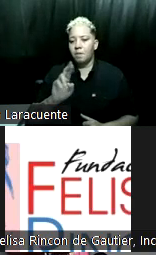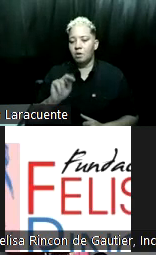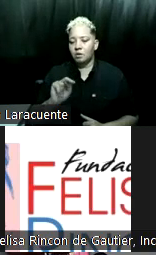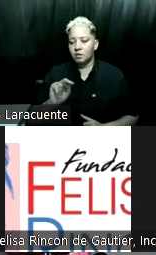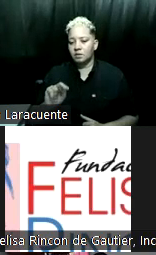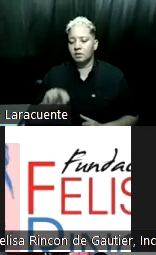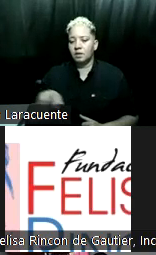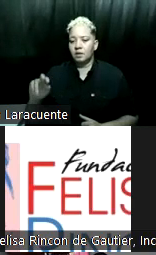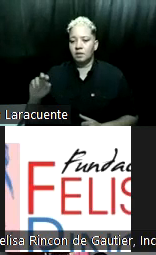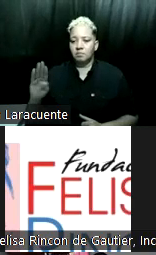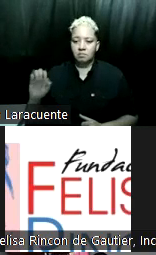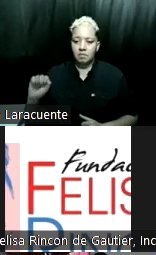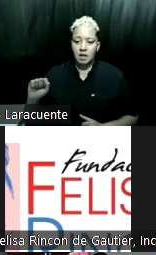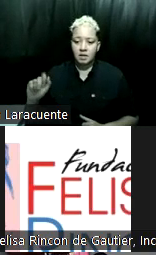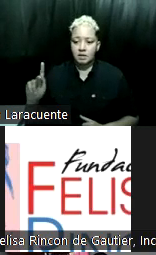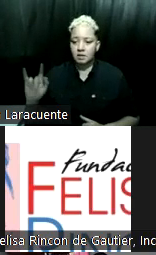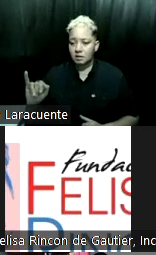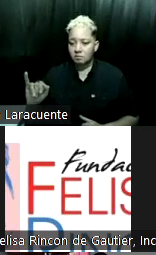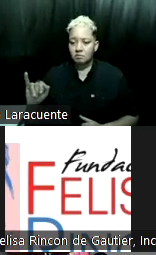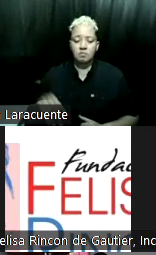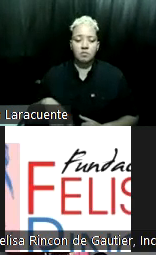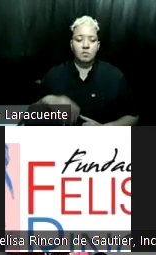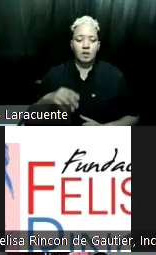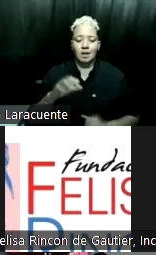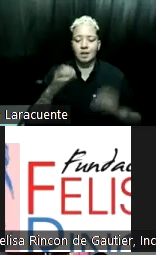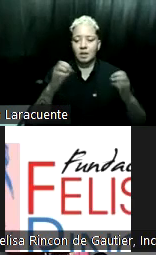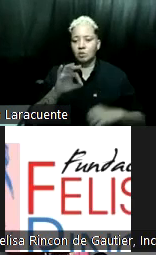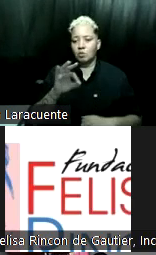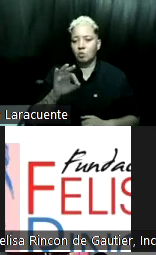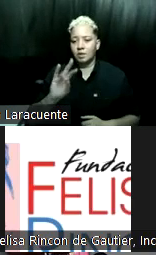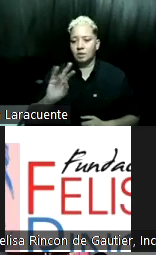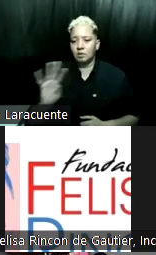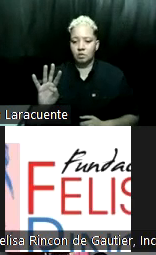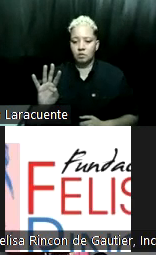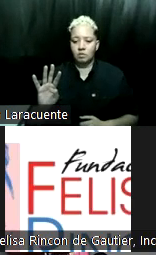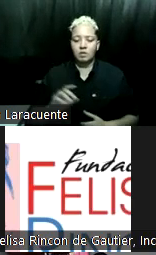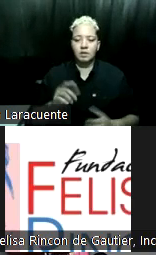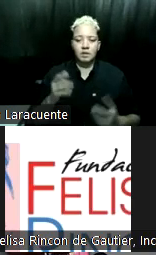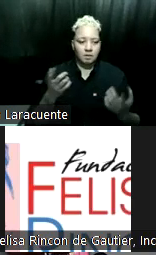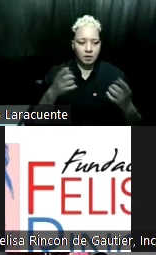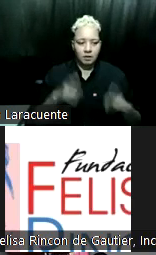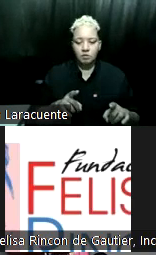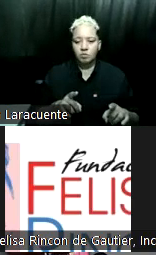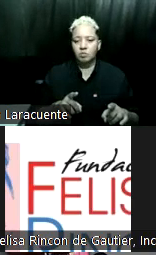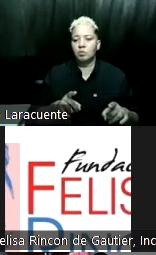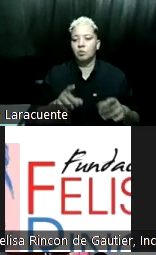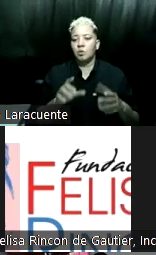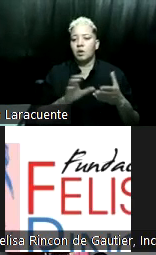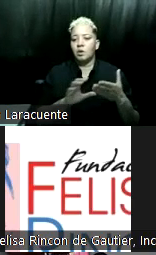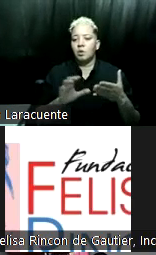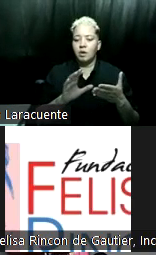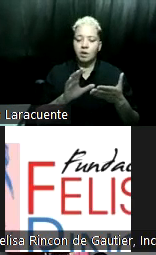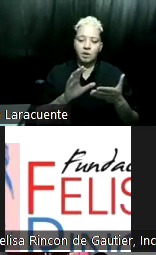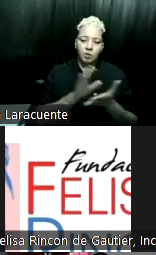de 1974, que se celebró en el Colegio de Ingenieros y Agrimensores